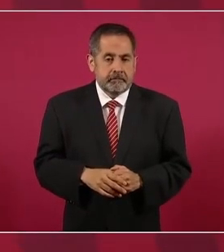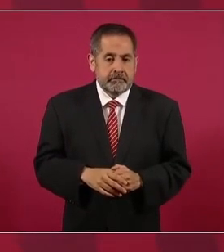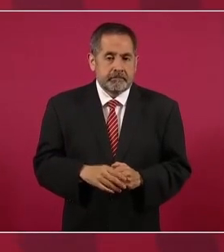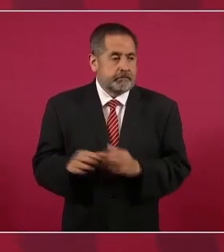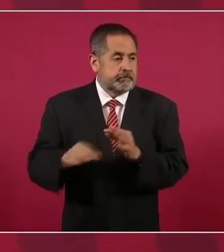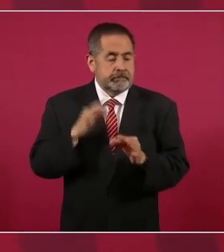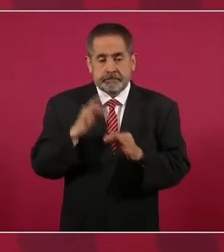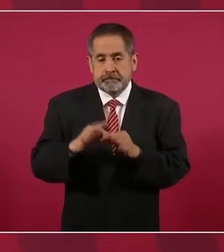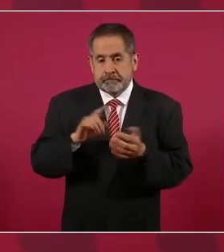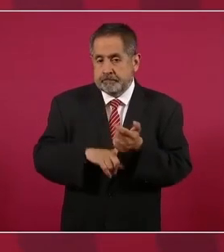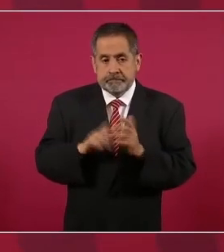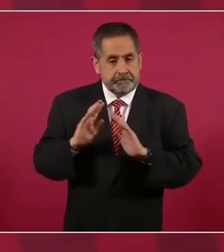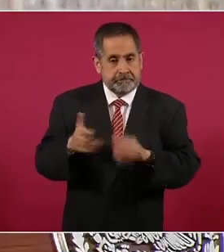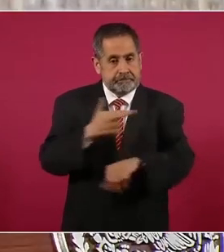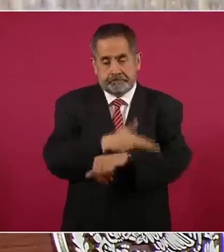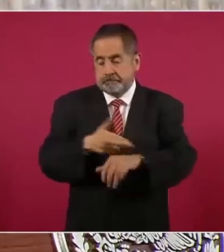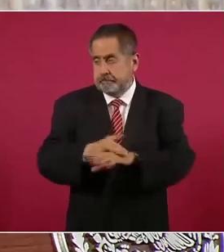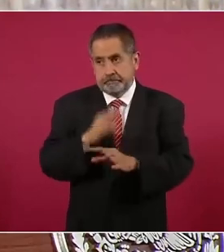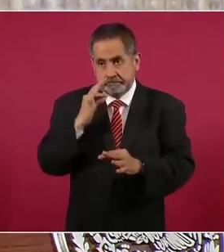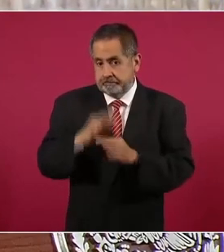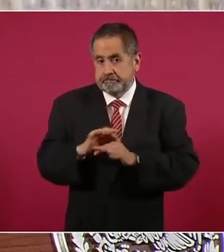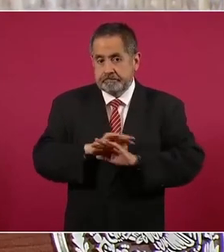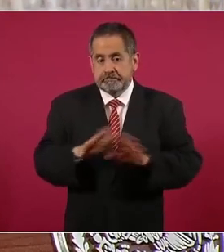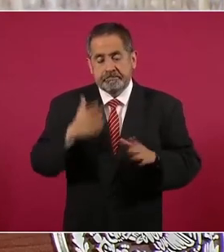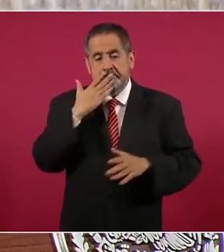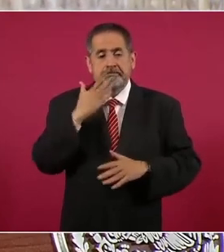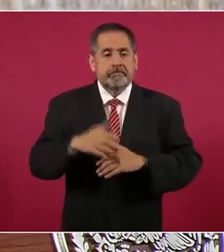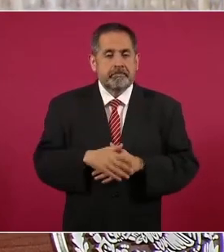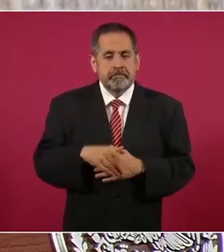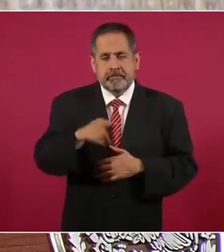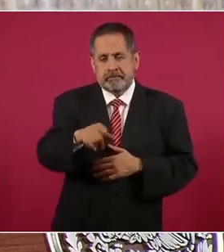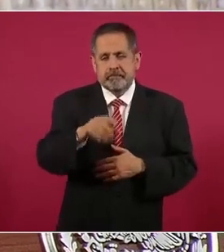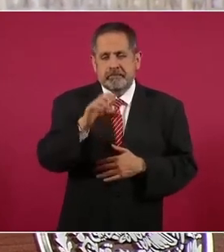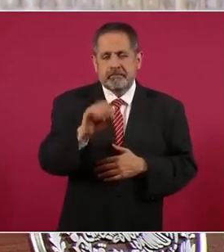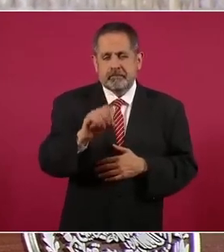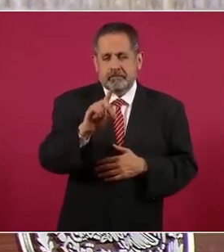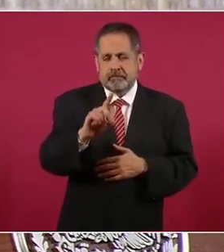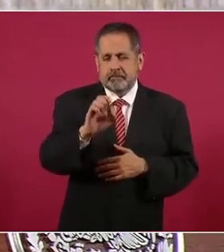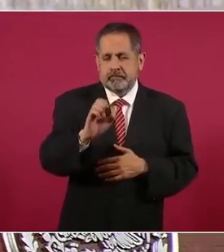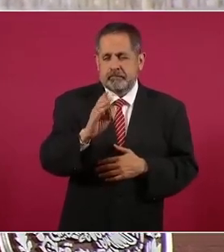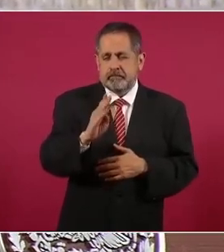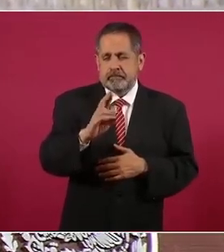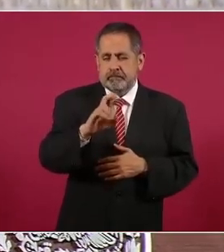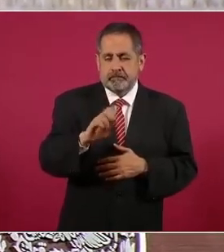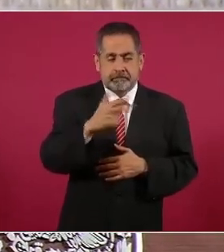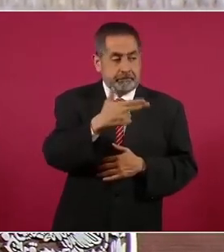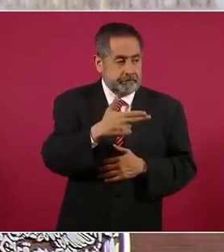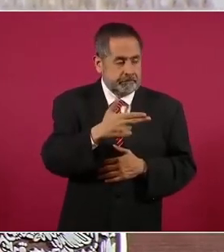salimos de lo de Odebrecht,